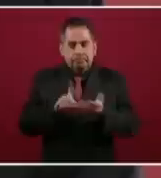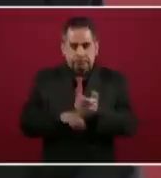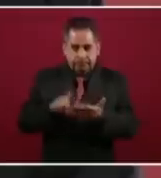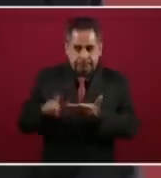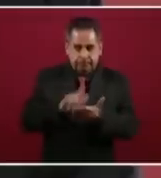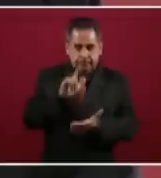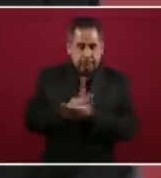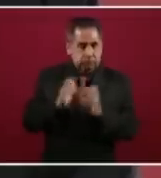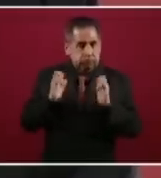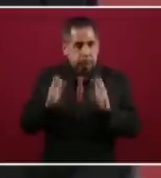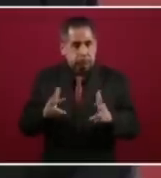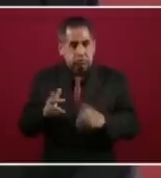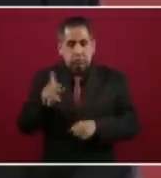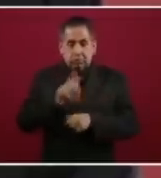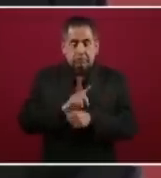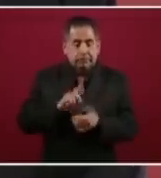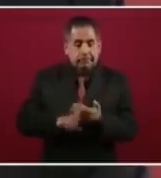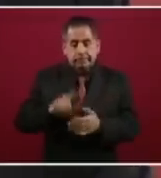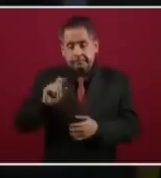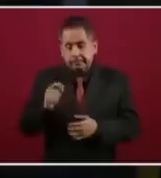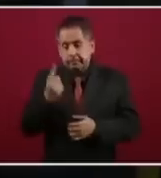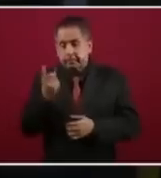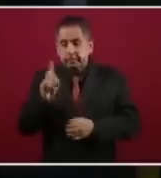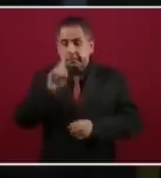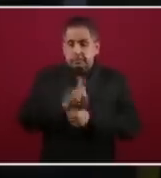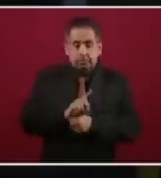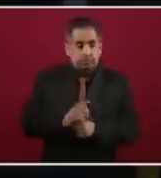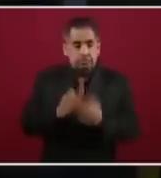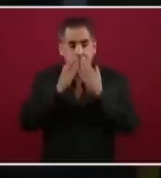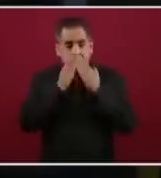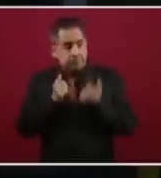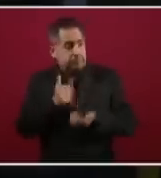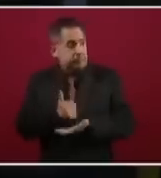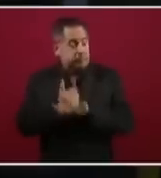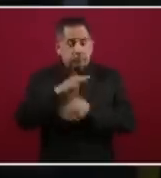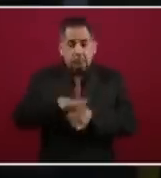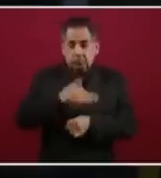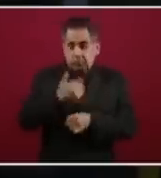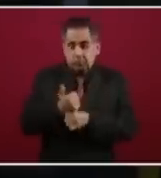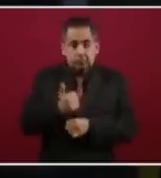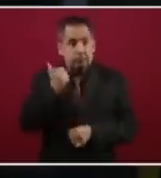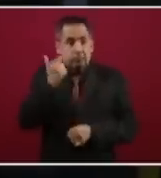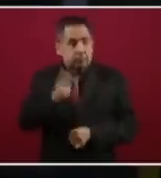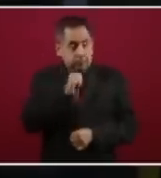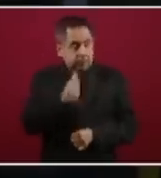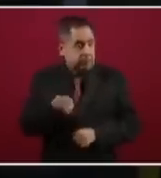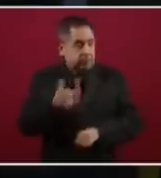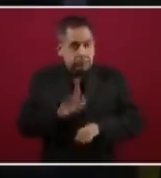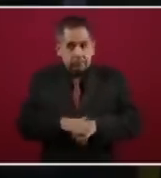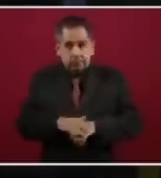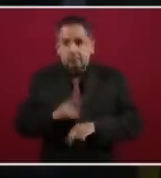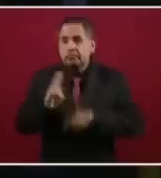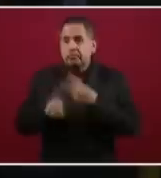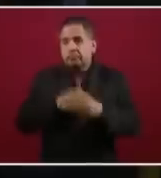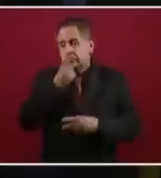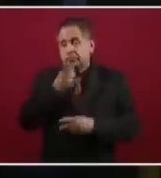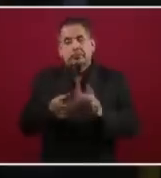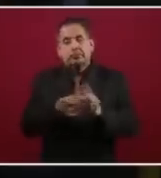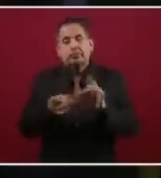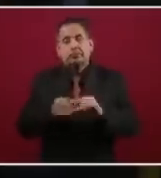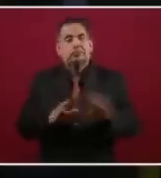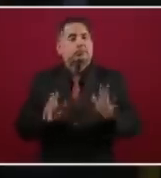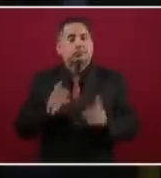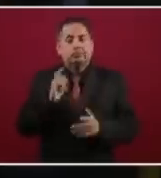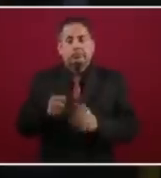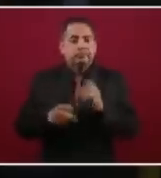ley de Chiapas dice que a los 21 días que no hay ayuntamiento administrando, se debe de declarar